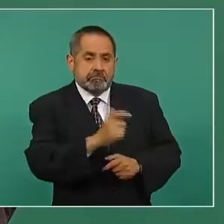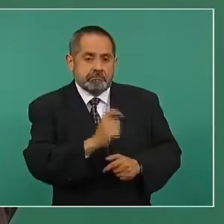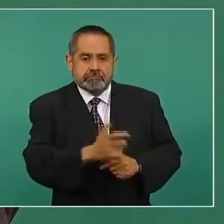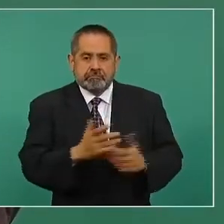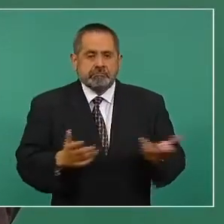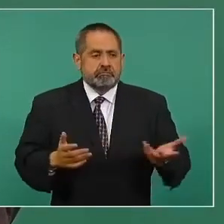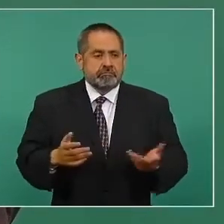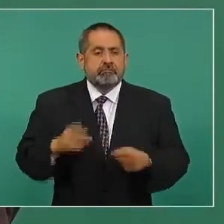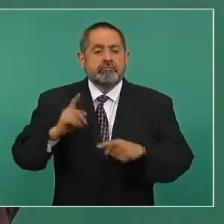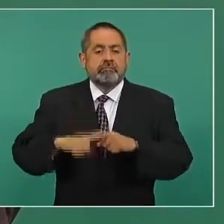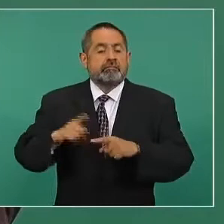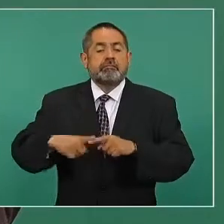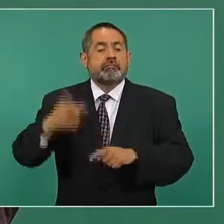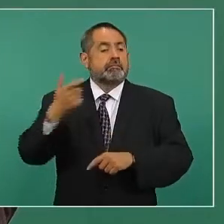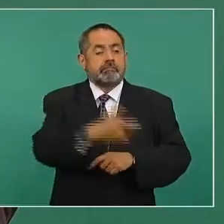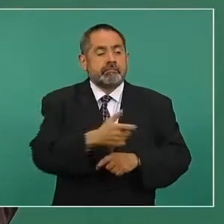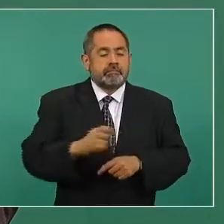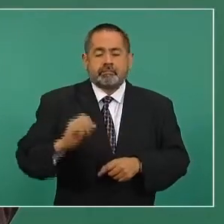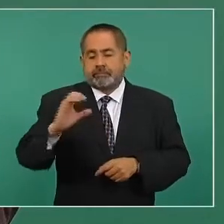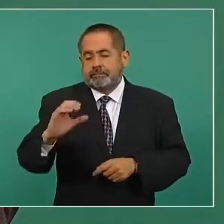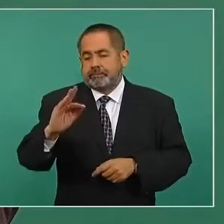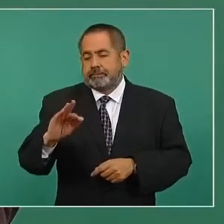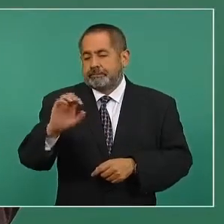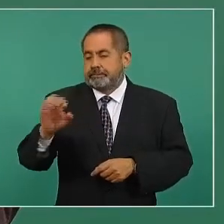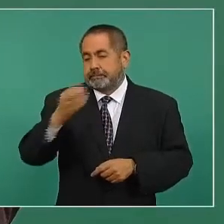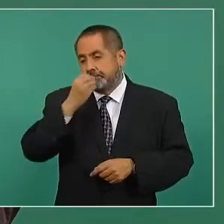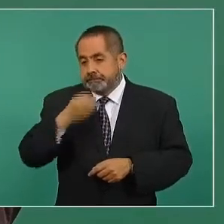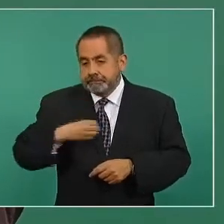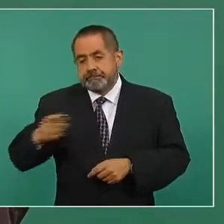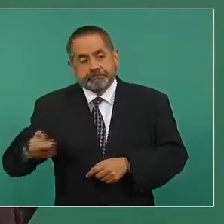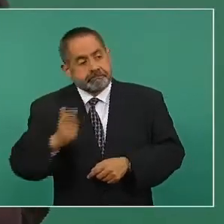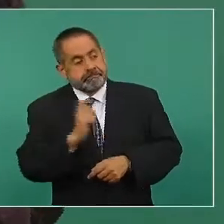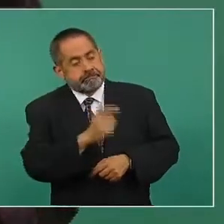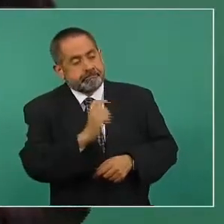con cargo a la Comisión Federal de Electricidad,